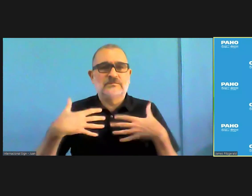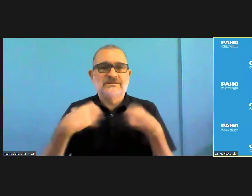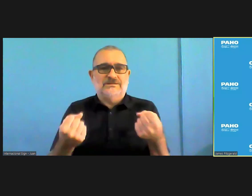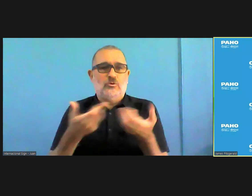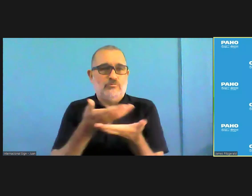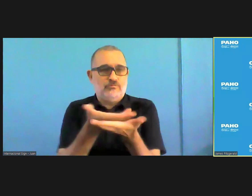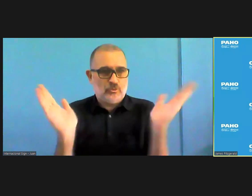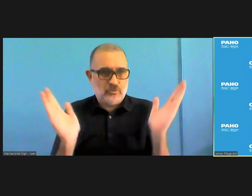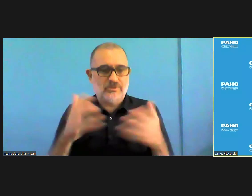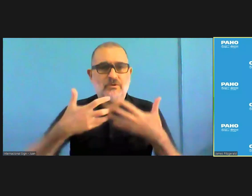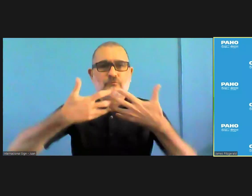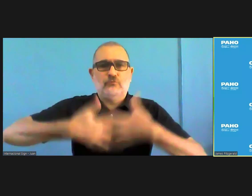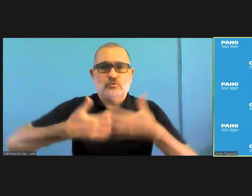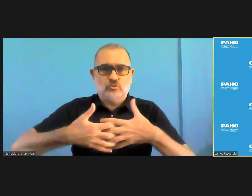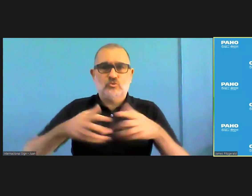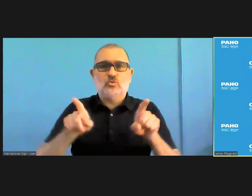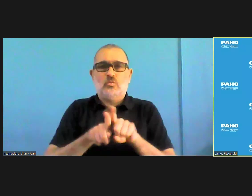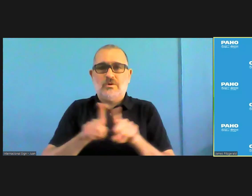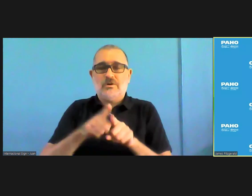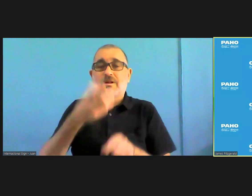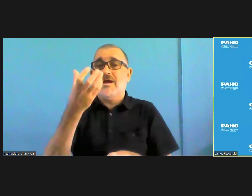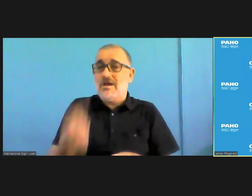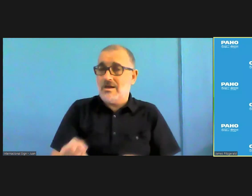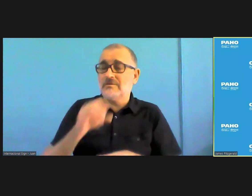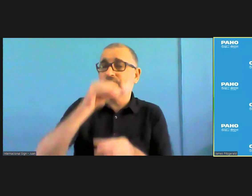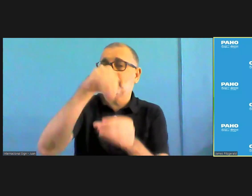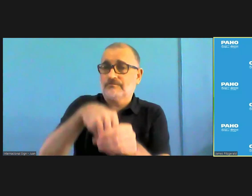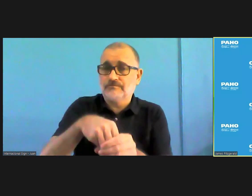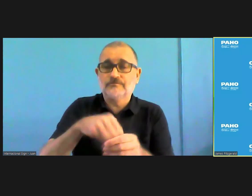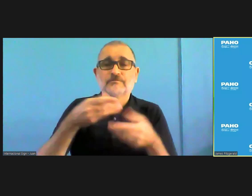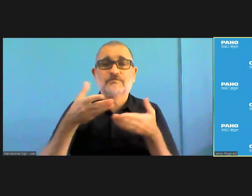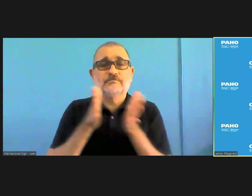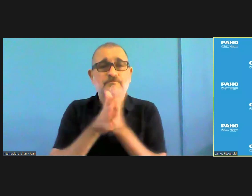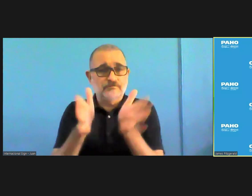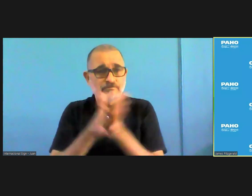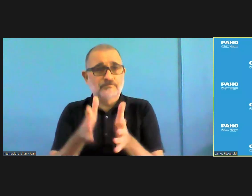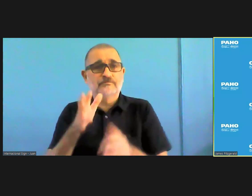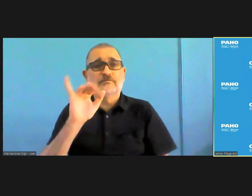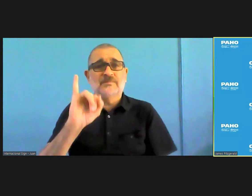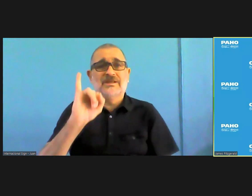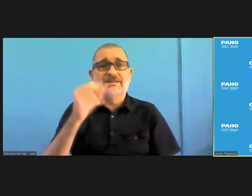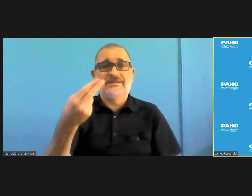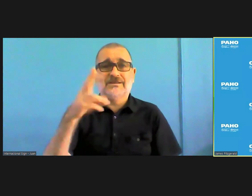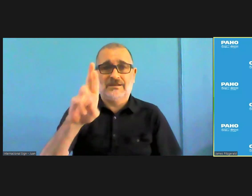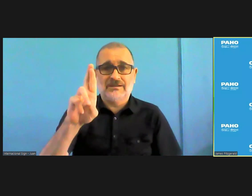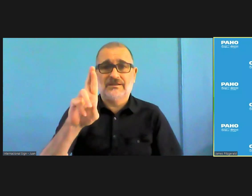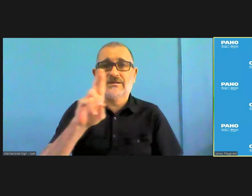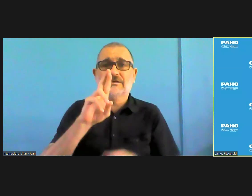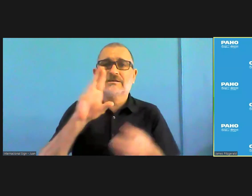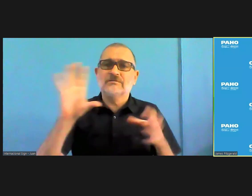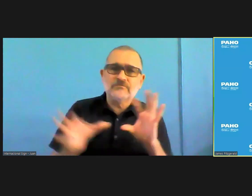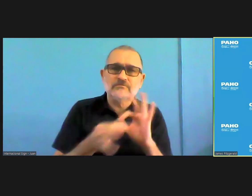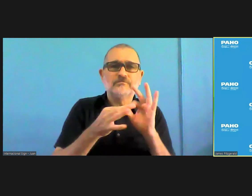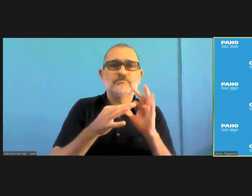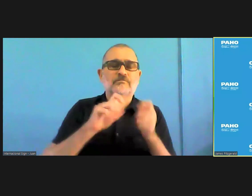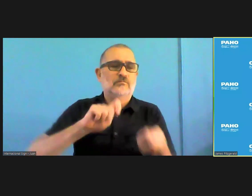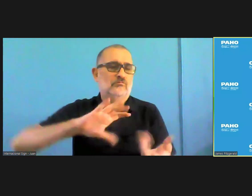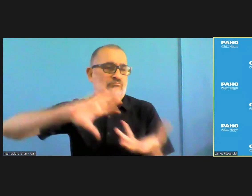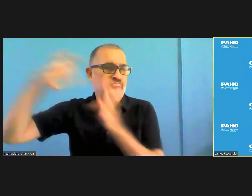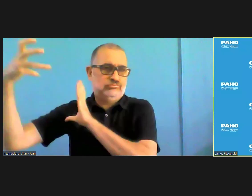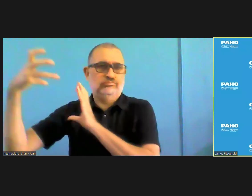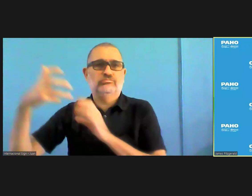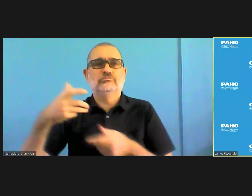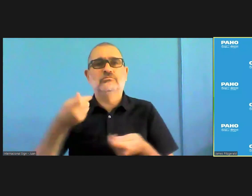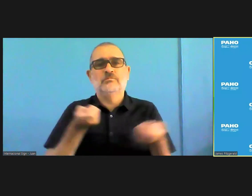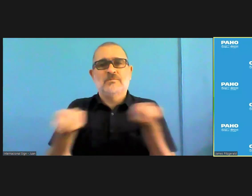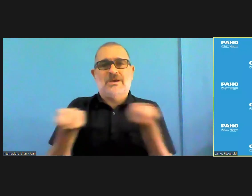reducción de riesgo y manejo del riesgo. La inversión en el primer nivel de atención tiene que recibir prioridad, volviendo al complejo de